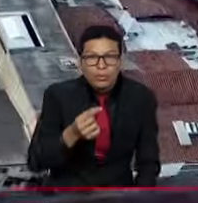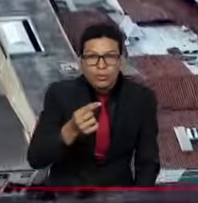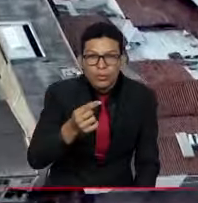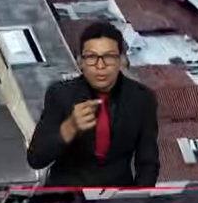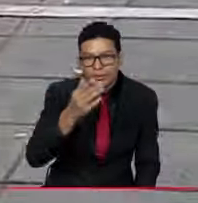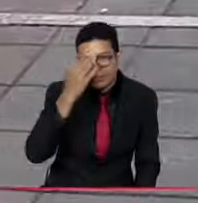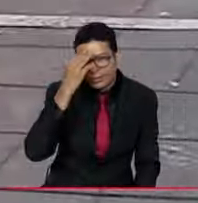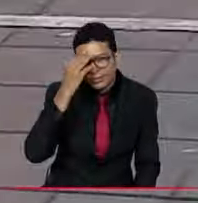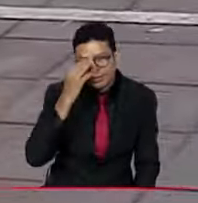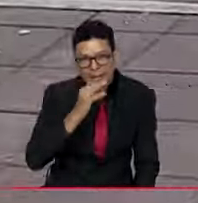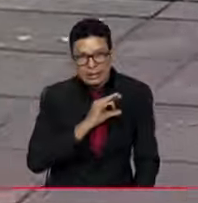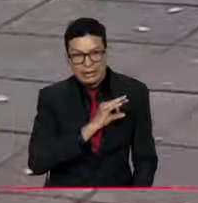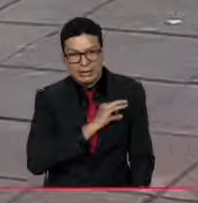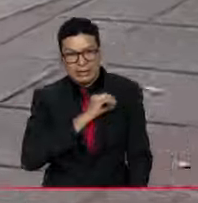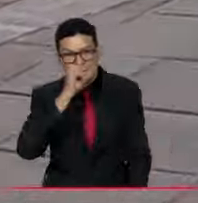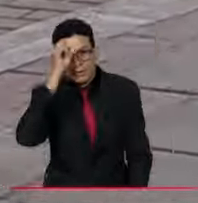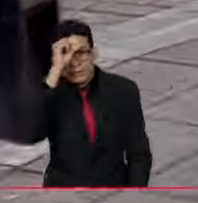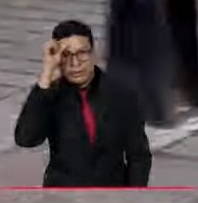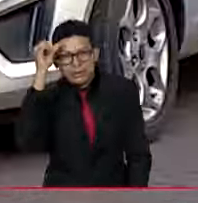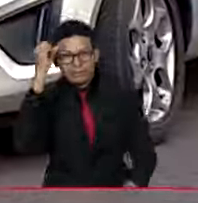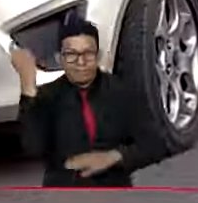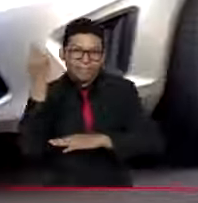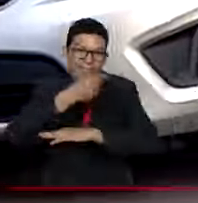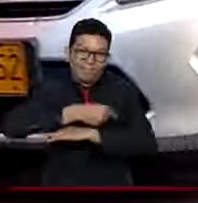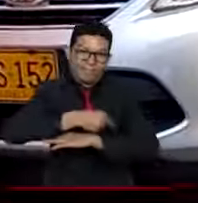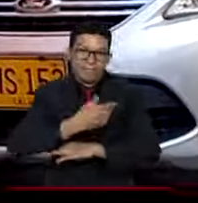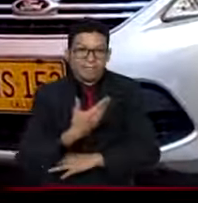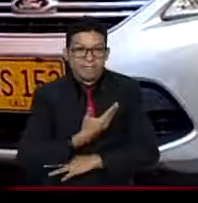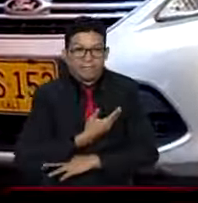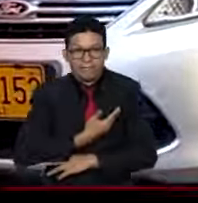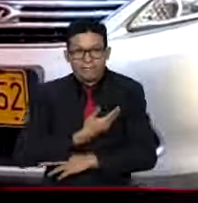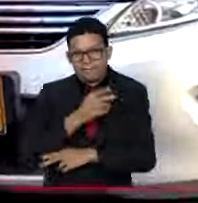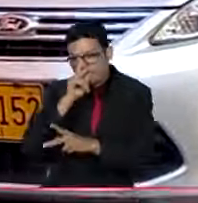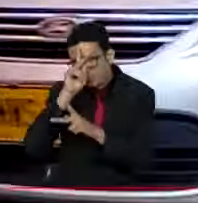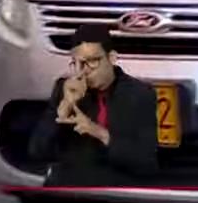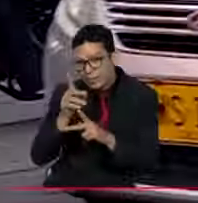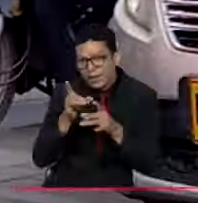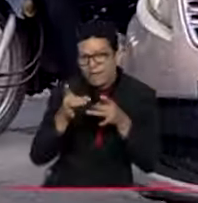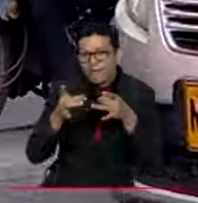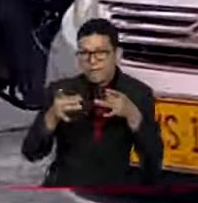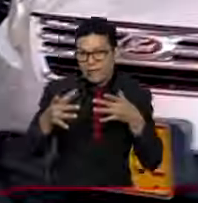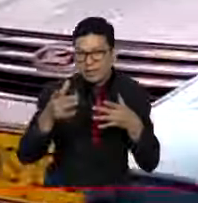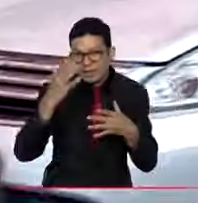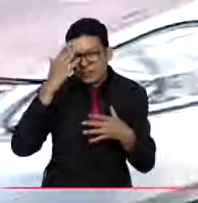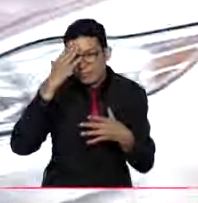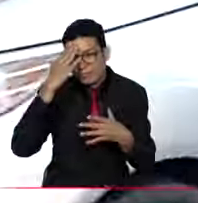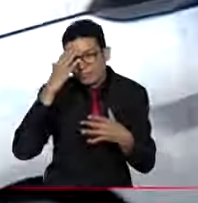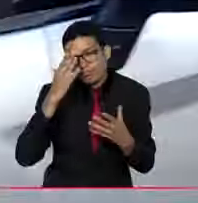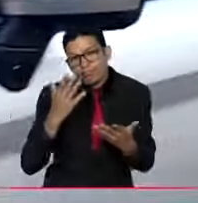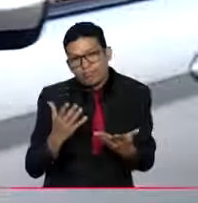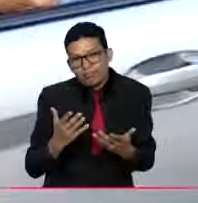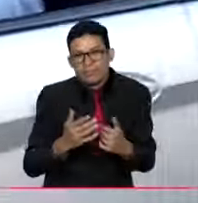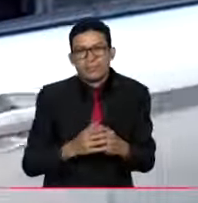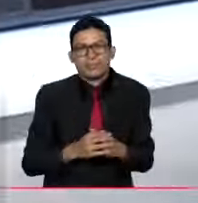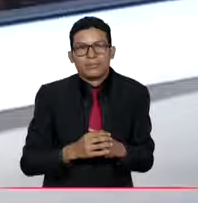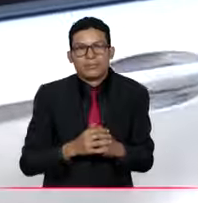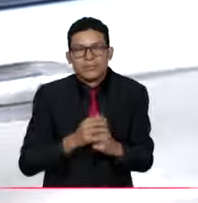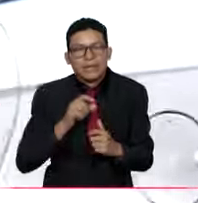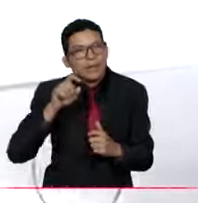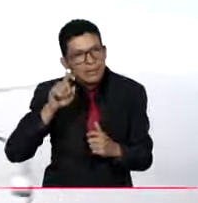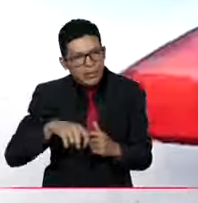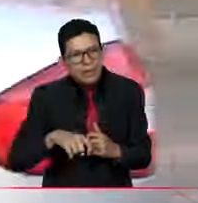avecina, el Día de las Madres, que por lo general es una fecha que, aparte de que debería